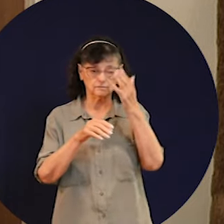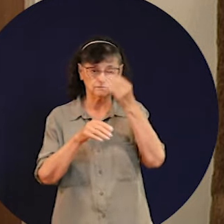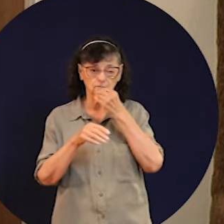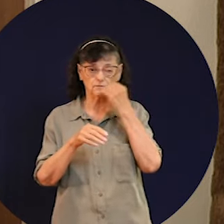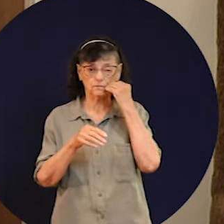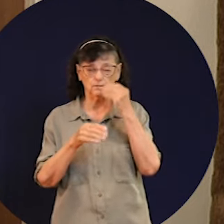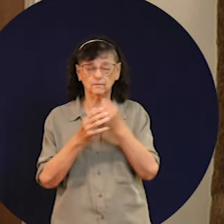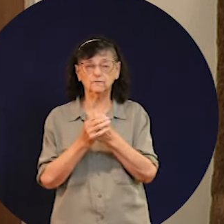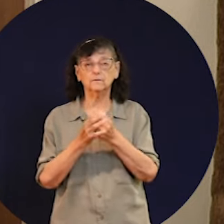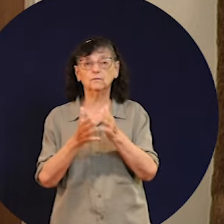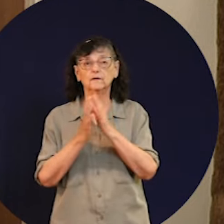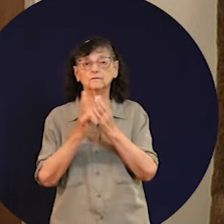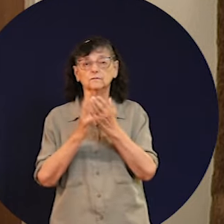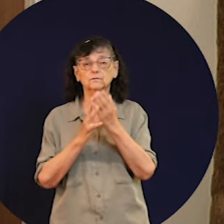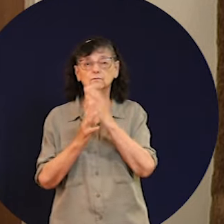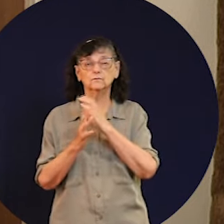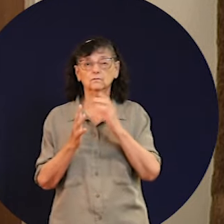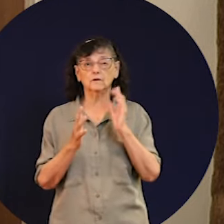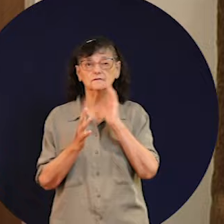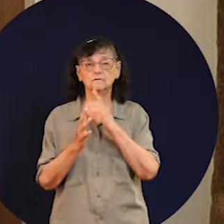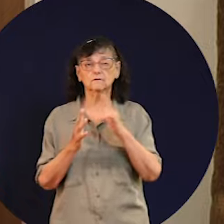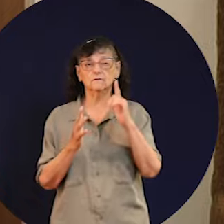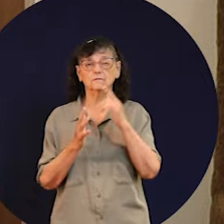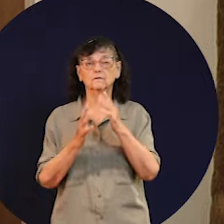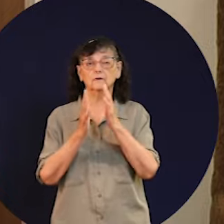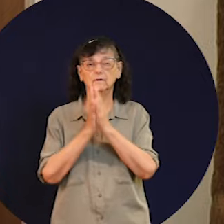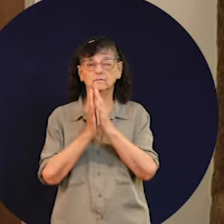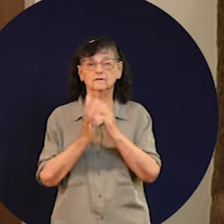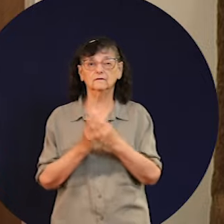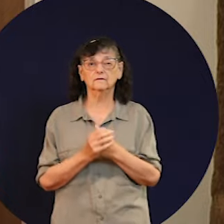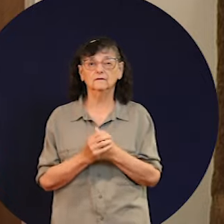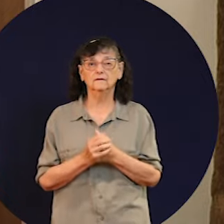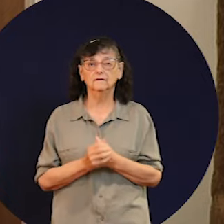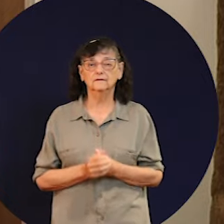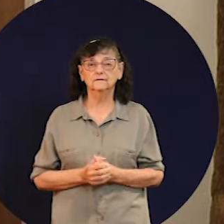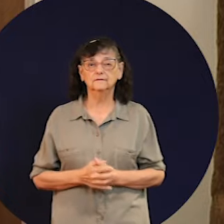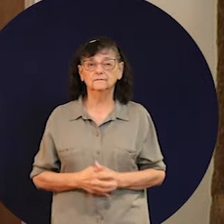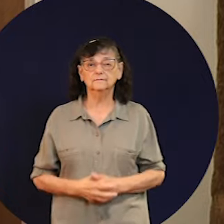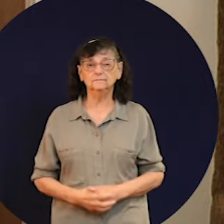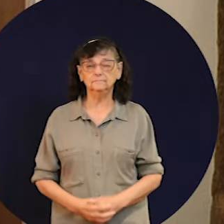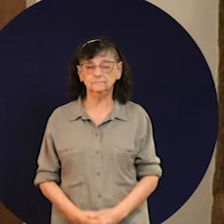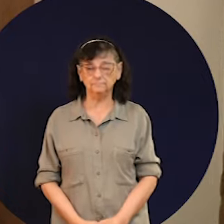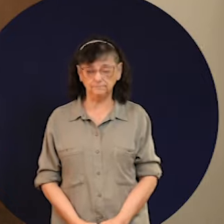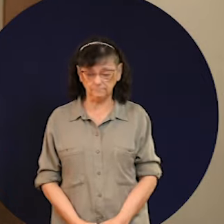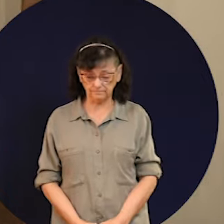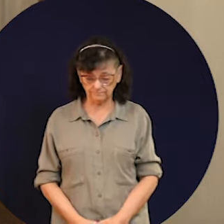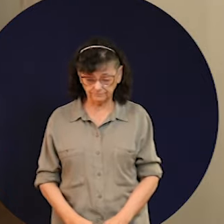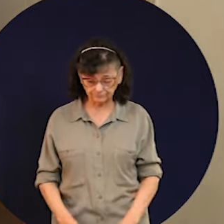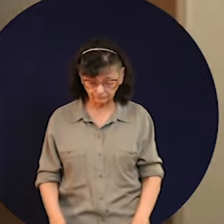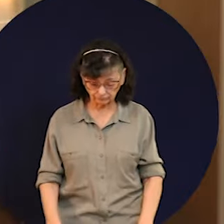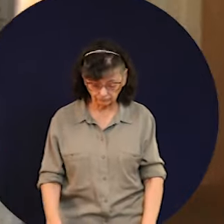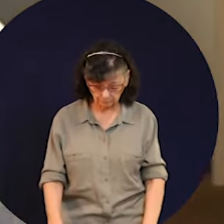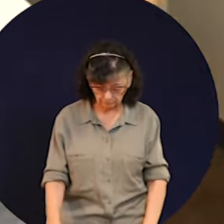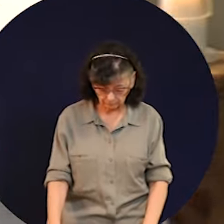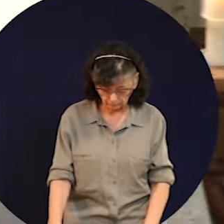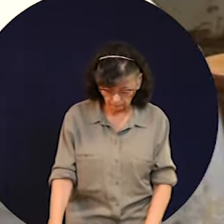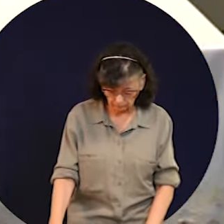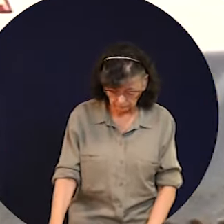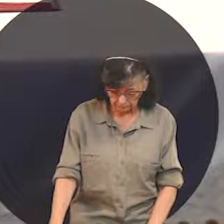casa. Te lo pedimos por Cristo nuestro Señor. Amén. Thank you.